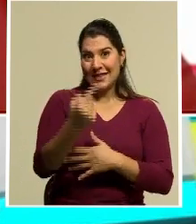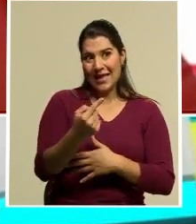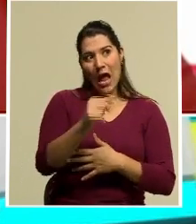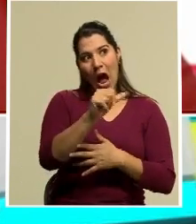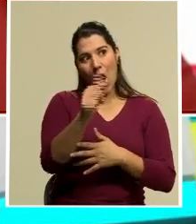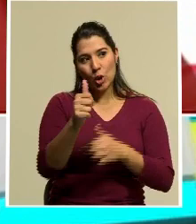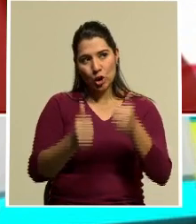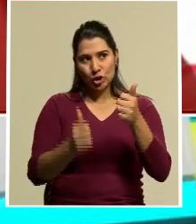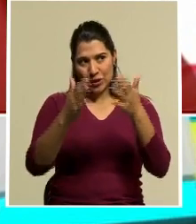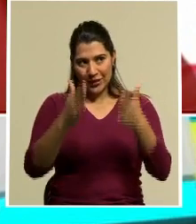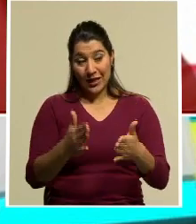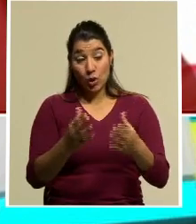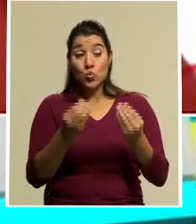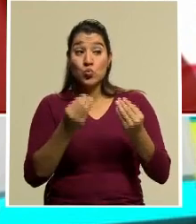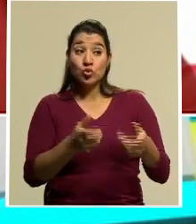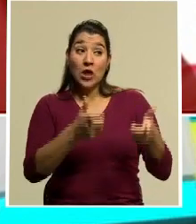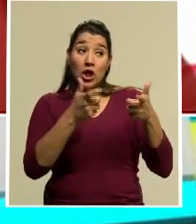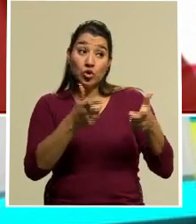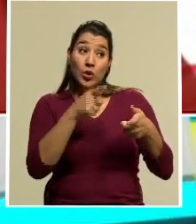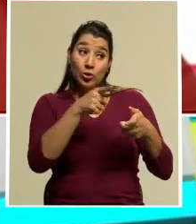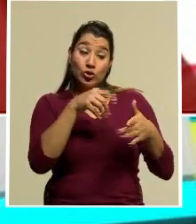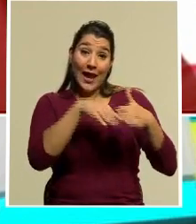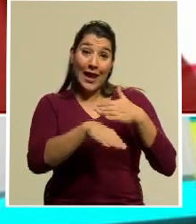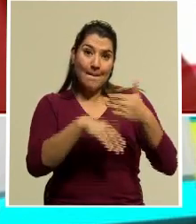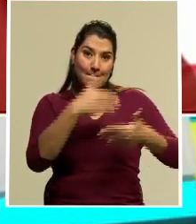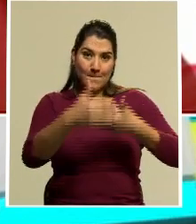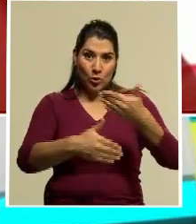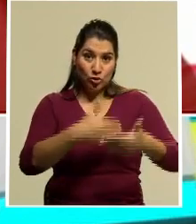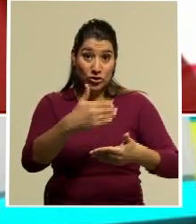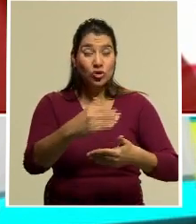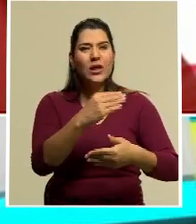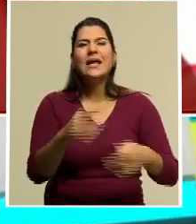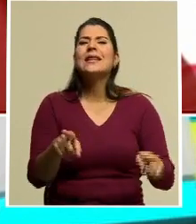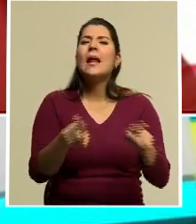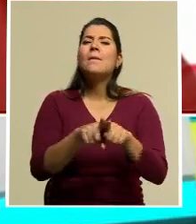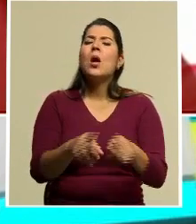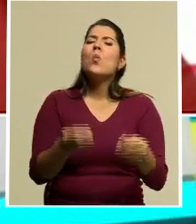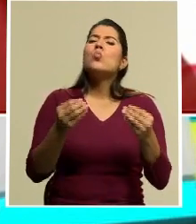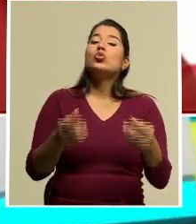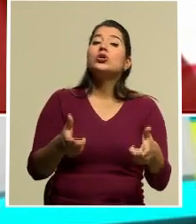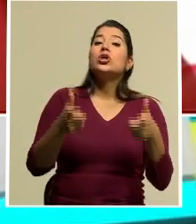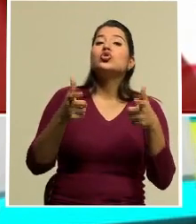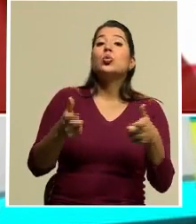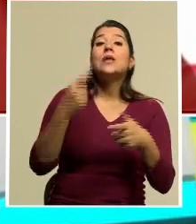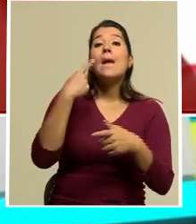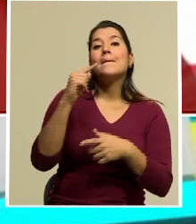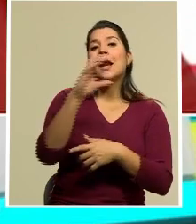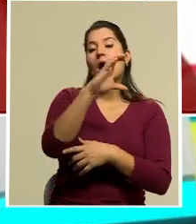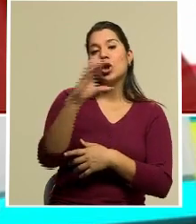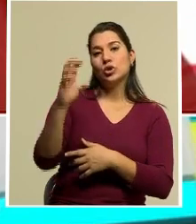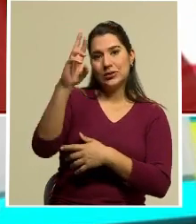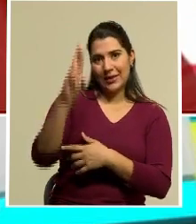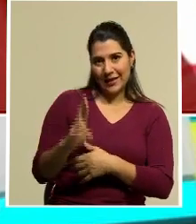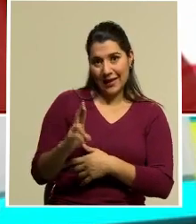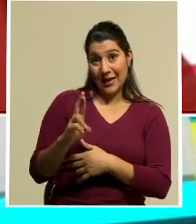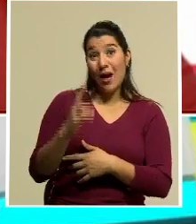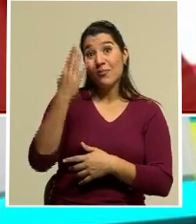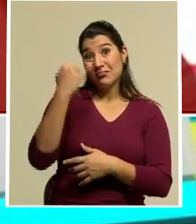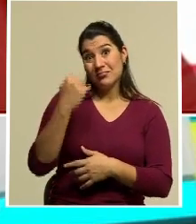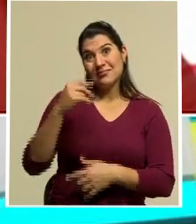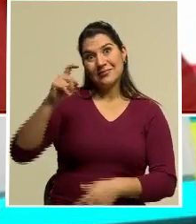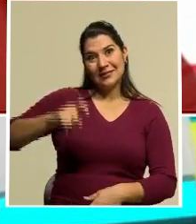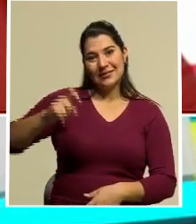contendientes, mucha suerte en este proceso y sobre todo mucha suerte para Costa Rica que la